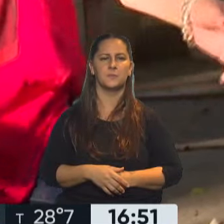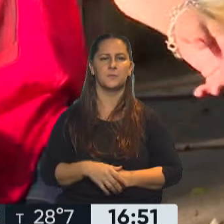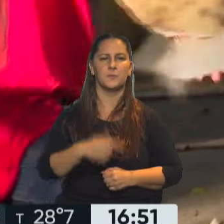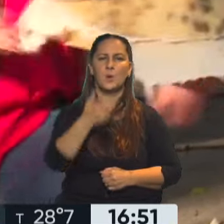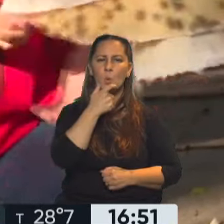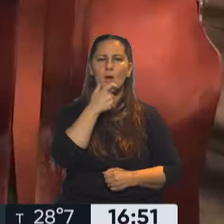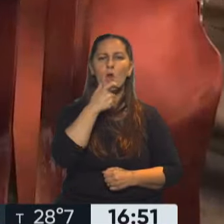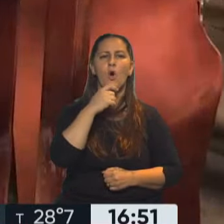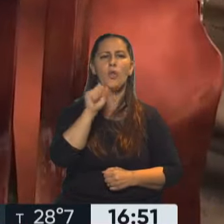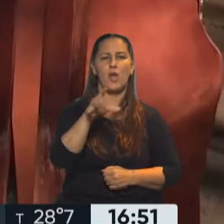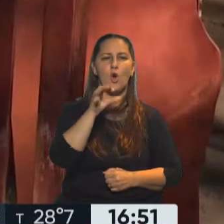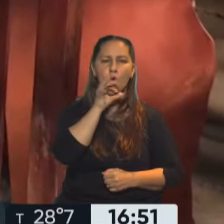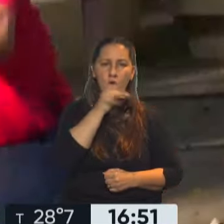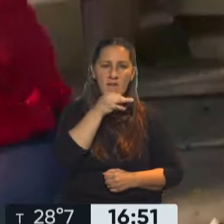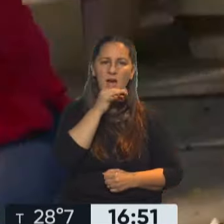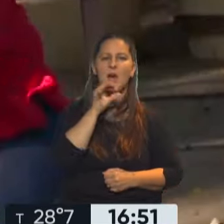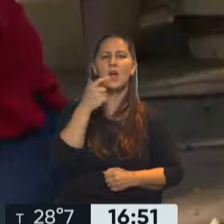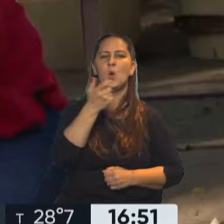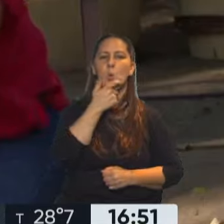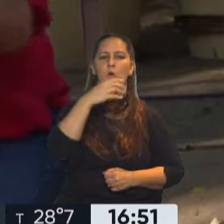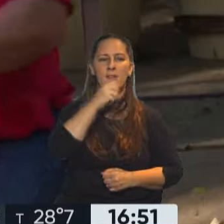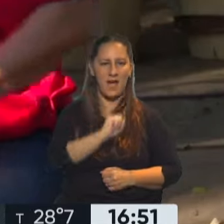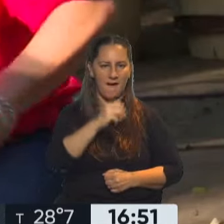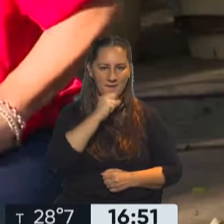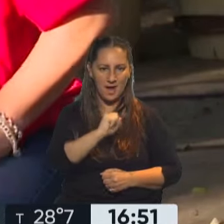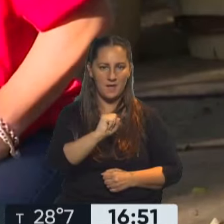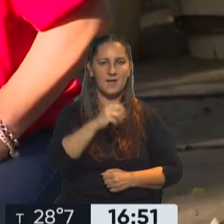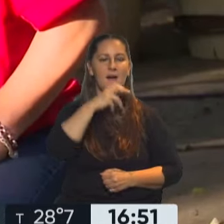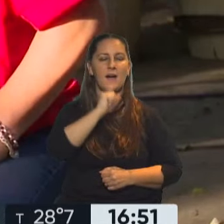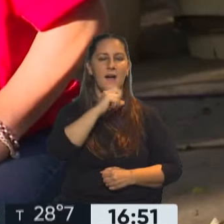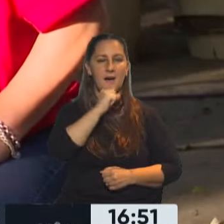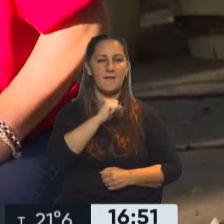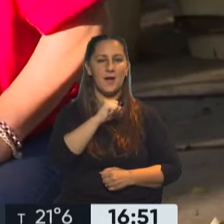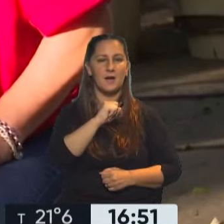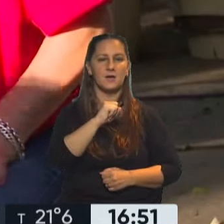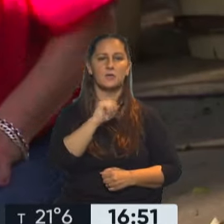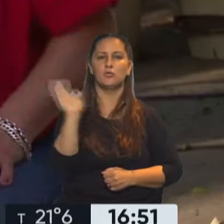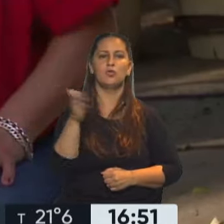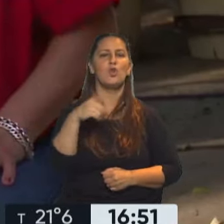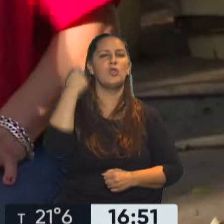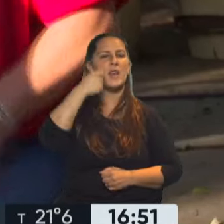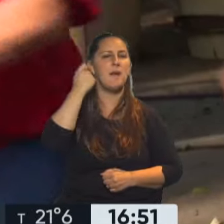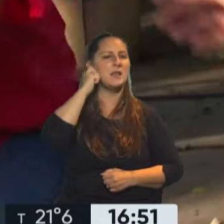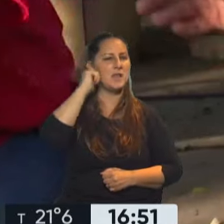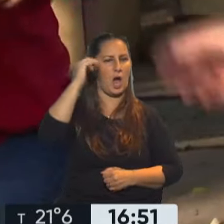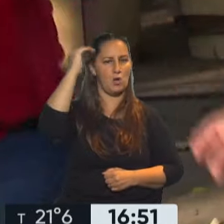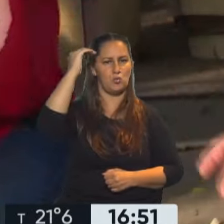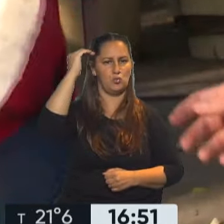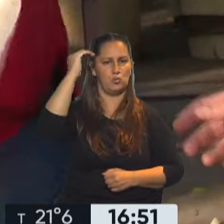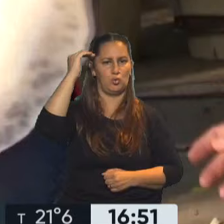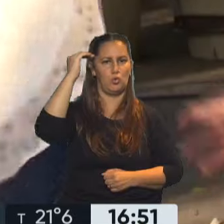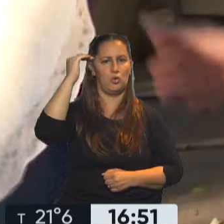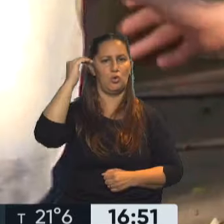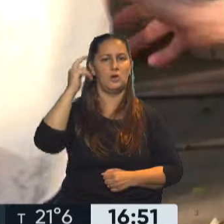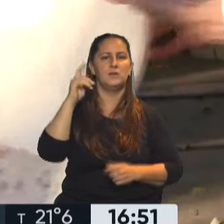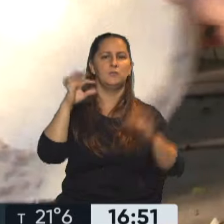cuero de oveja y cuero de cabra. Sí. El cuero de cabra, pero todos son animales adultos. Ya vas a ver que están estaqueados con